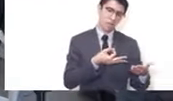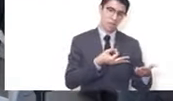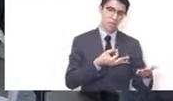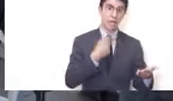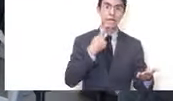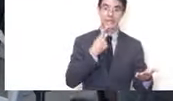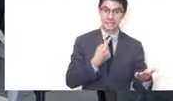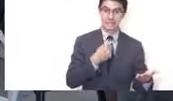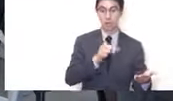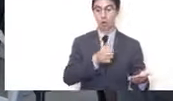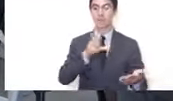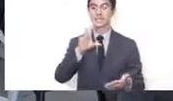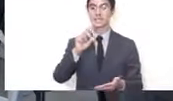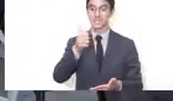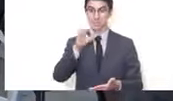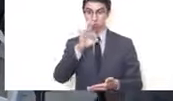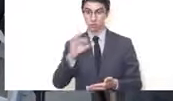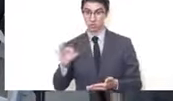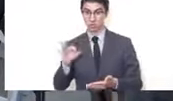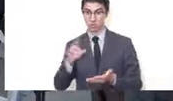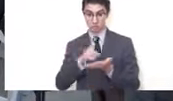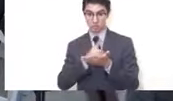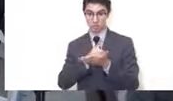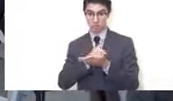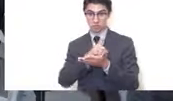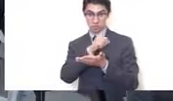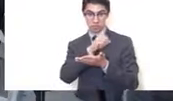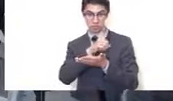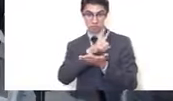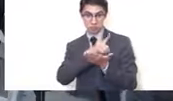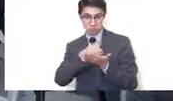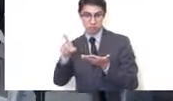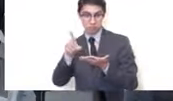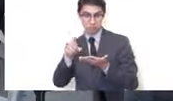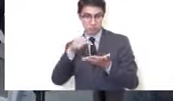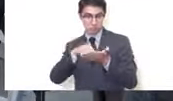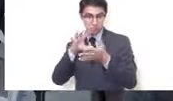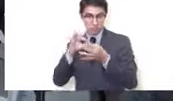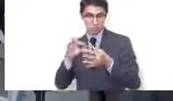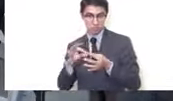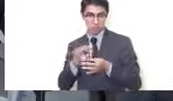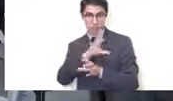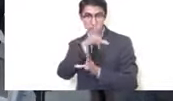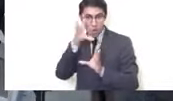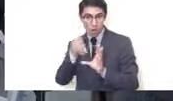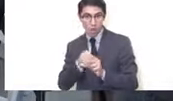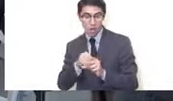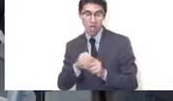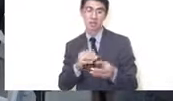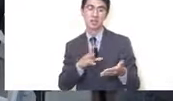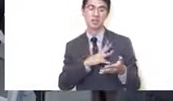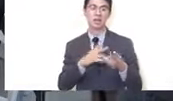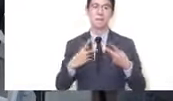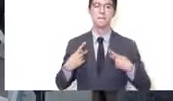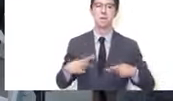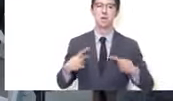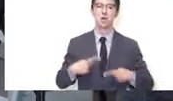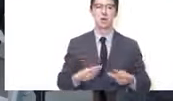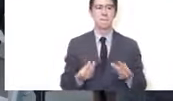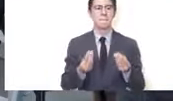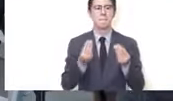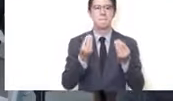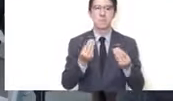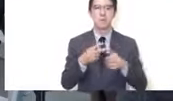son datos de la secretaría de salud que tiene también la posibilidad de caer en una dependencia es decir ese